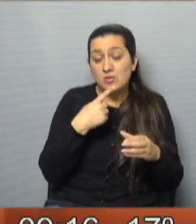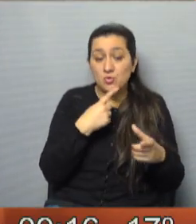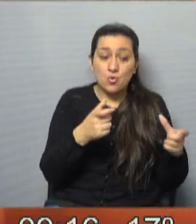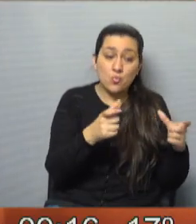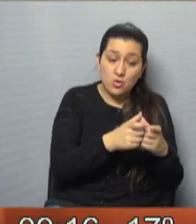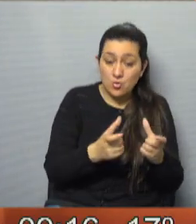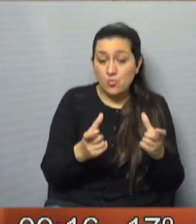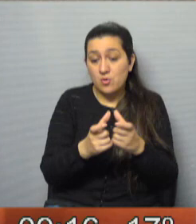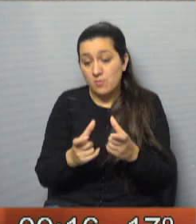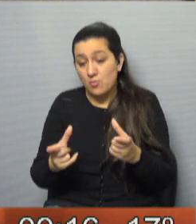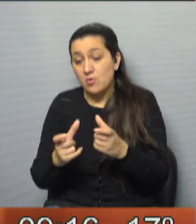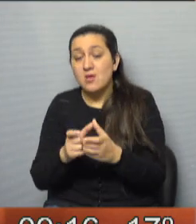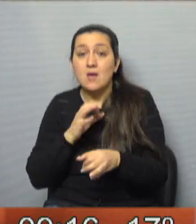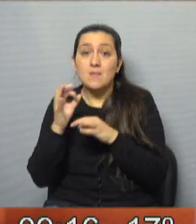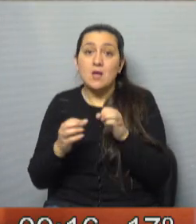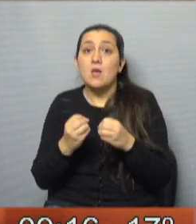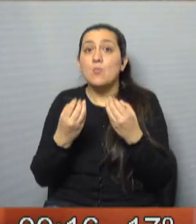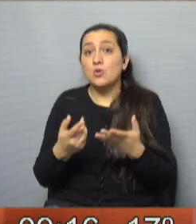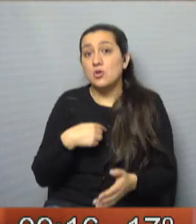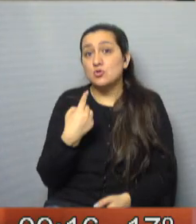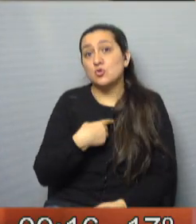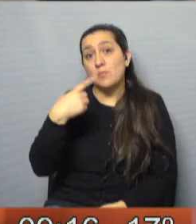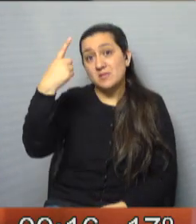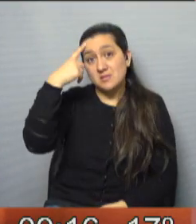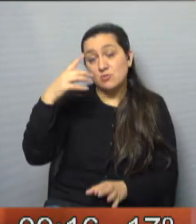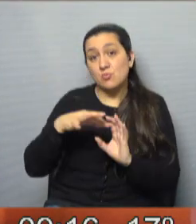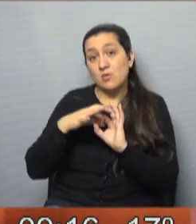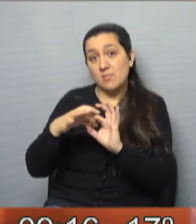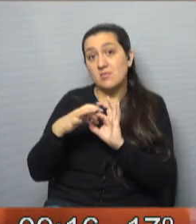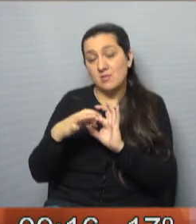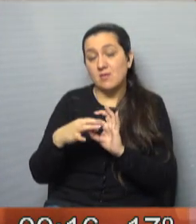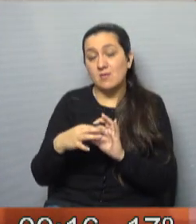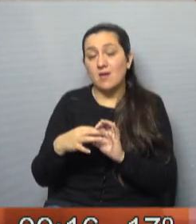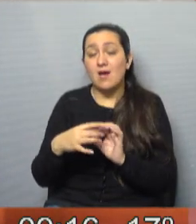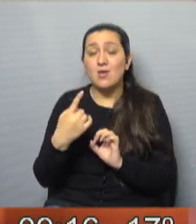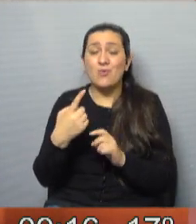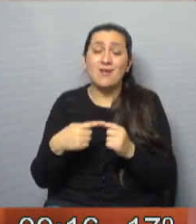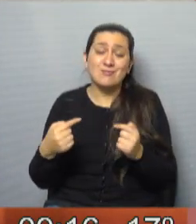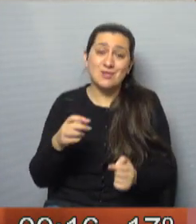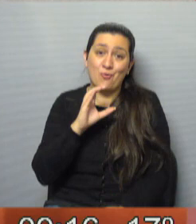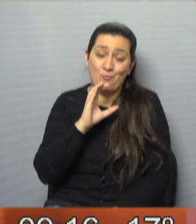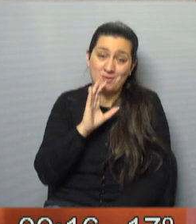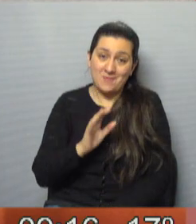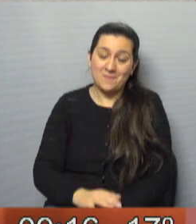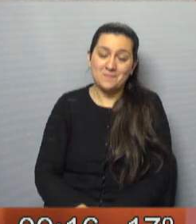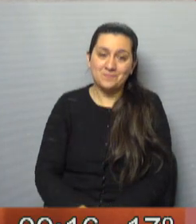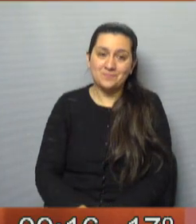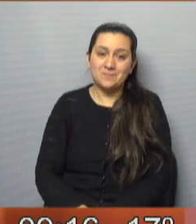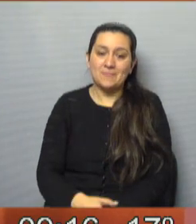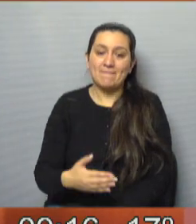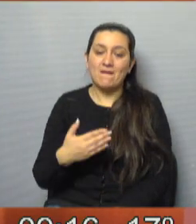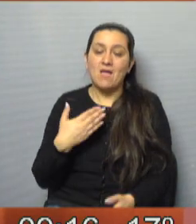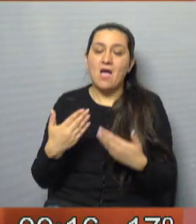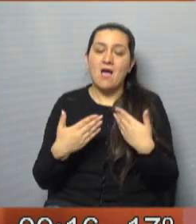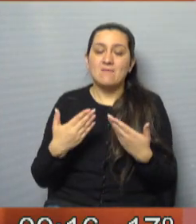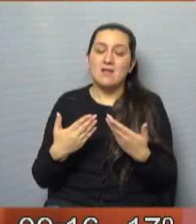somos dependientes? ¿Cuáles son los beneficios? Porque aparte hay una cosa graciosa de este anteproyecto de ley. Se habla y